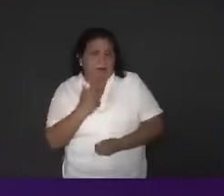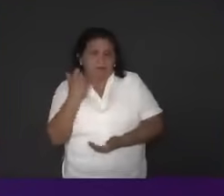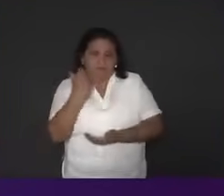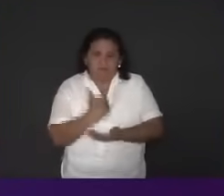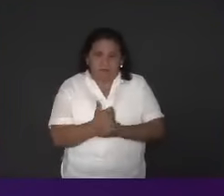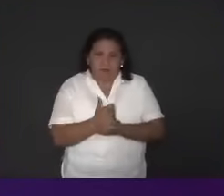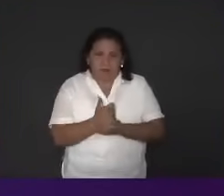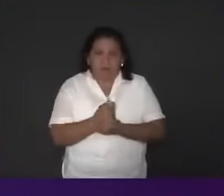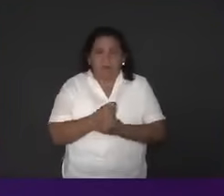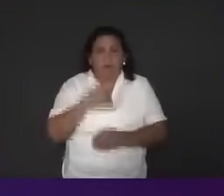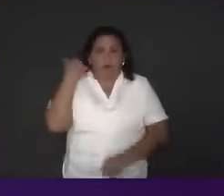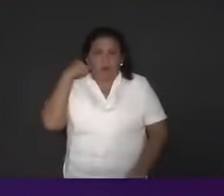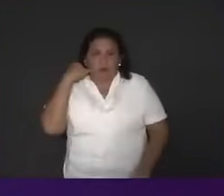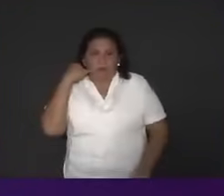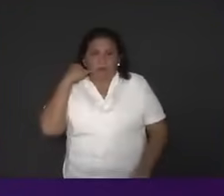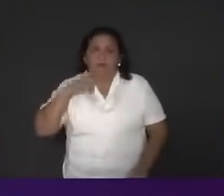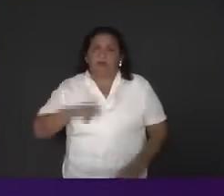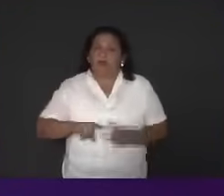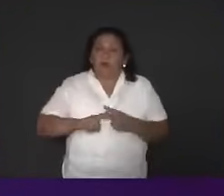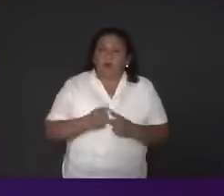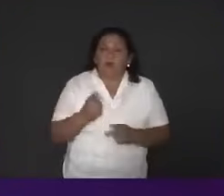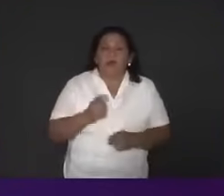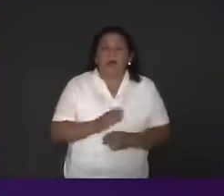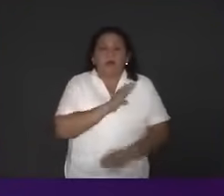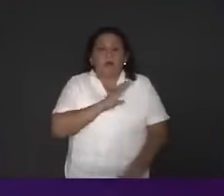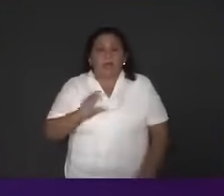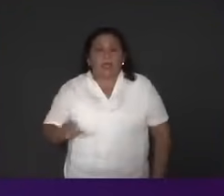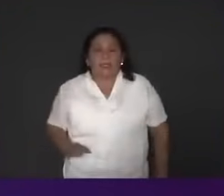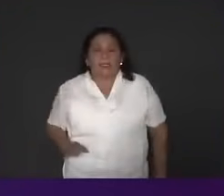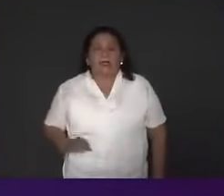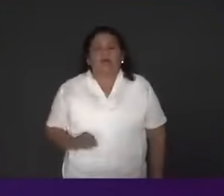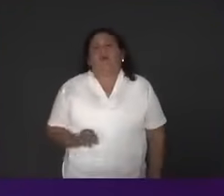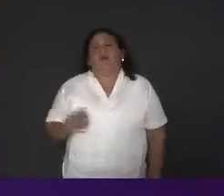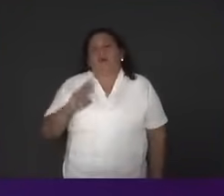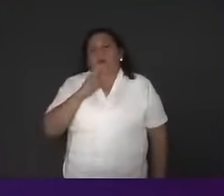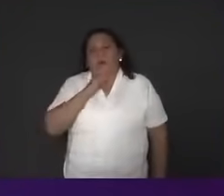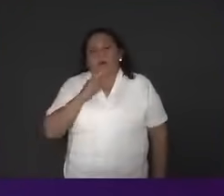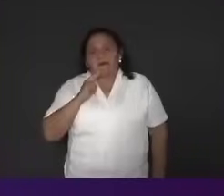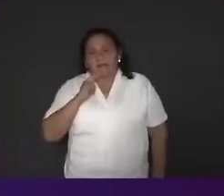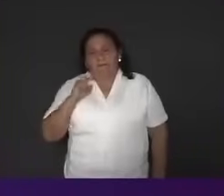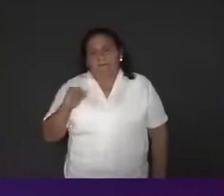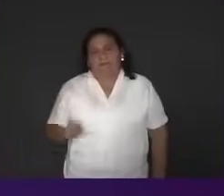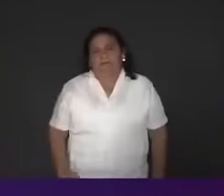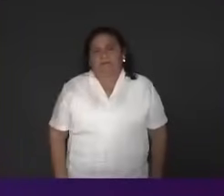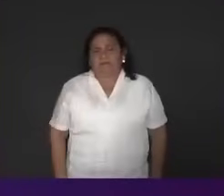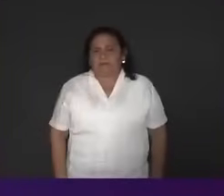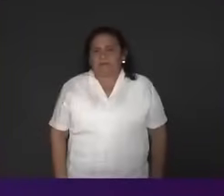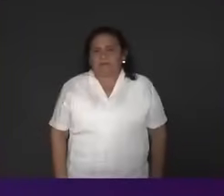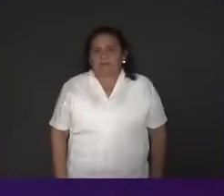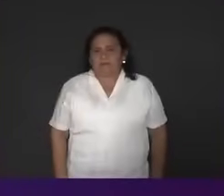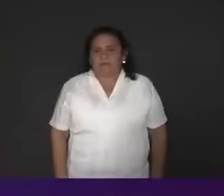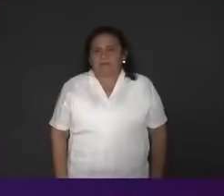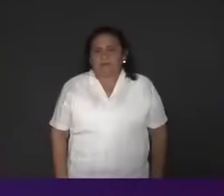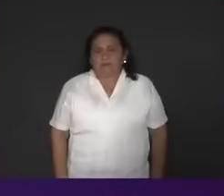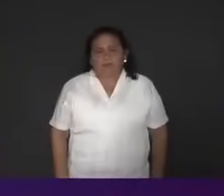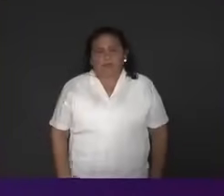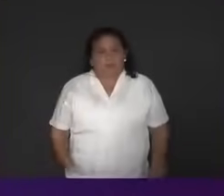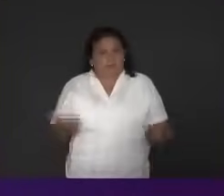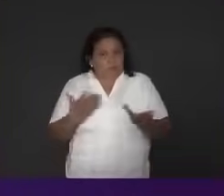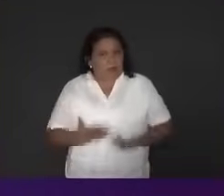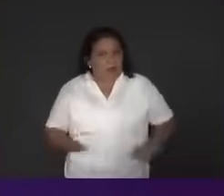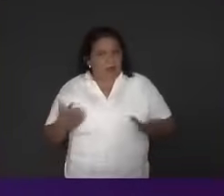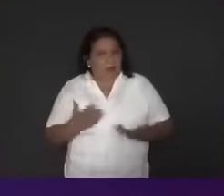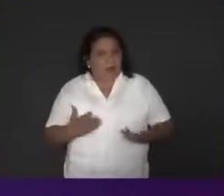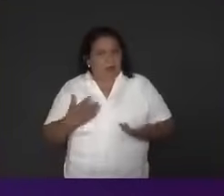estado? Comenzamos con el candidato Renán Alberto Barrera Concha. Adelante, candidato. Vamos a generar